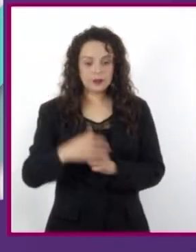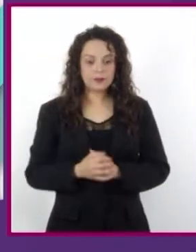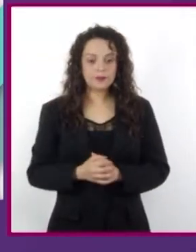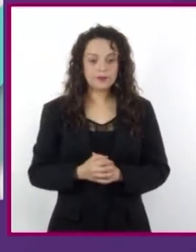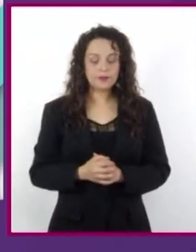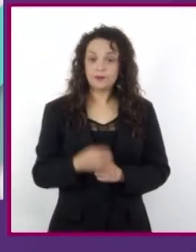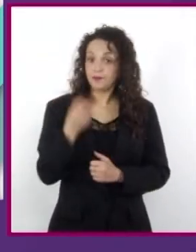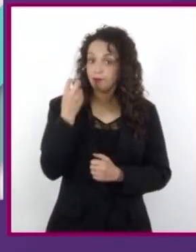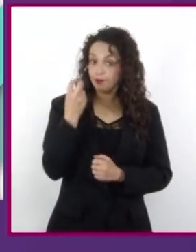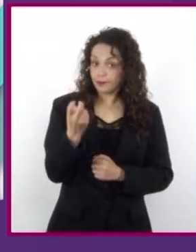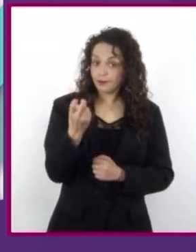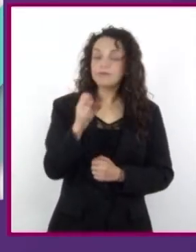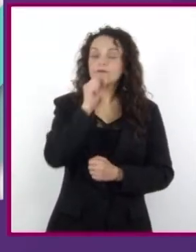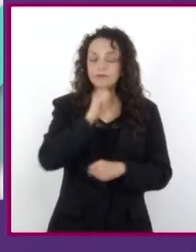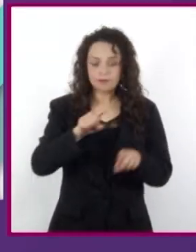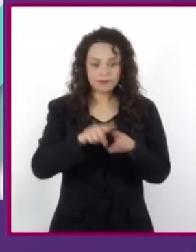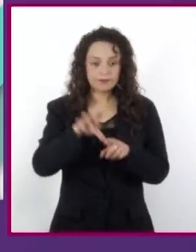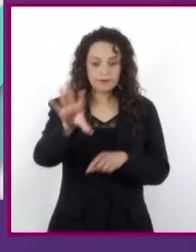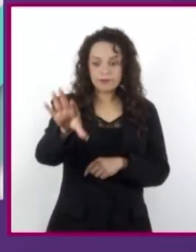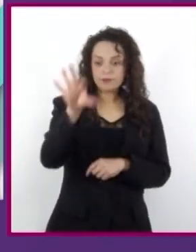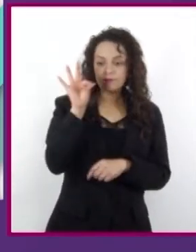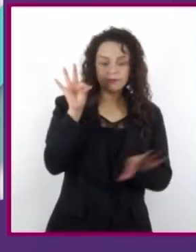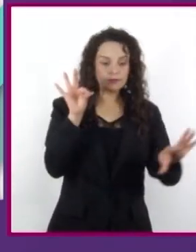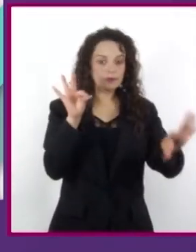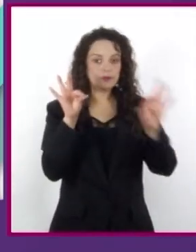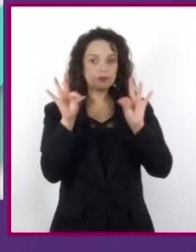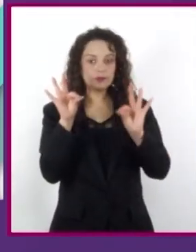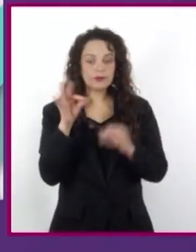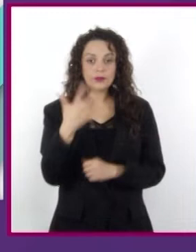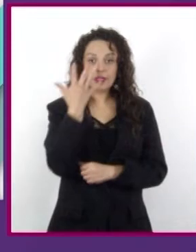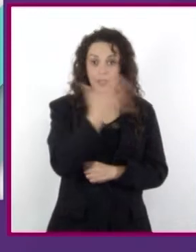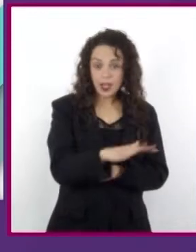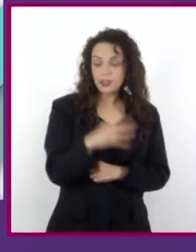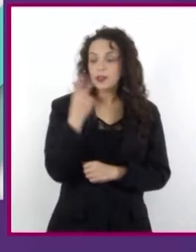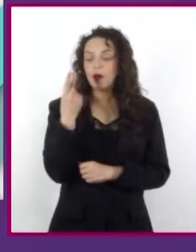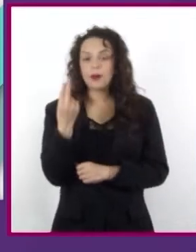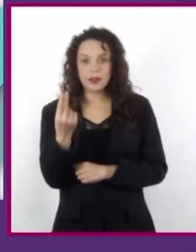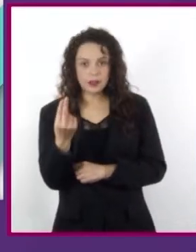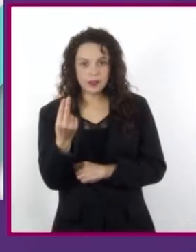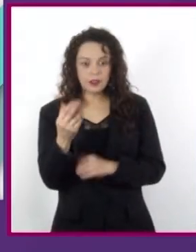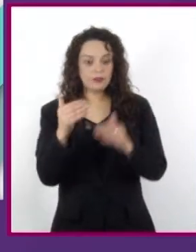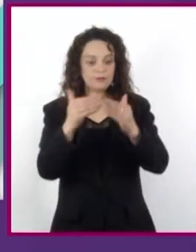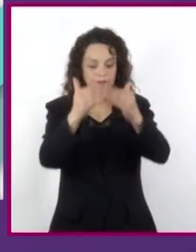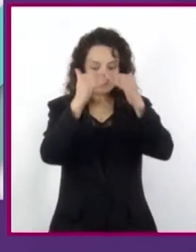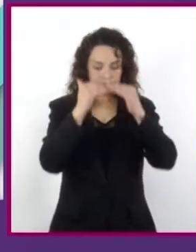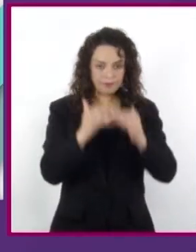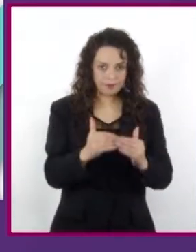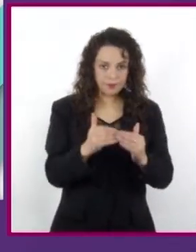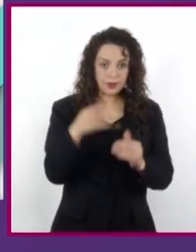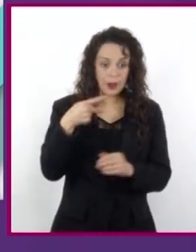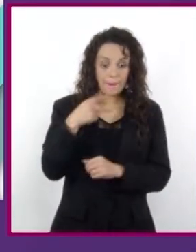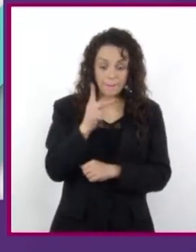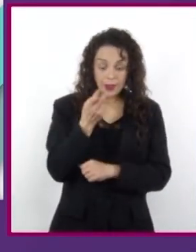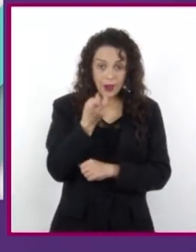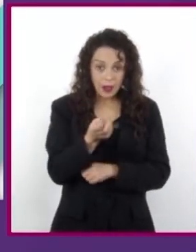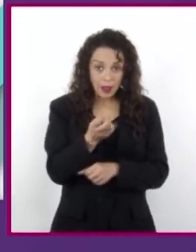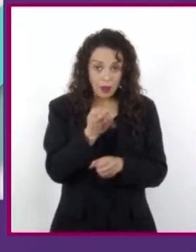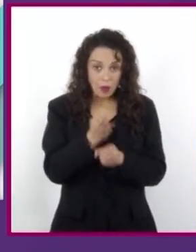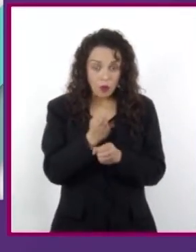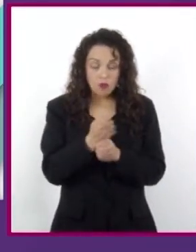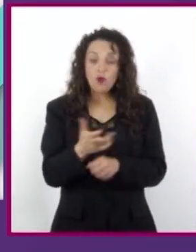caso, también tomaremos los coeficientes 10 y 25, solo que en esta ocasión